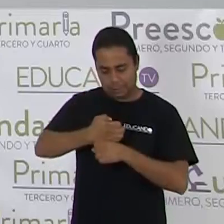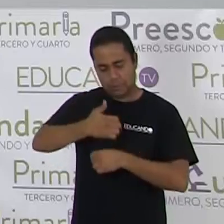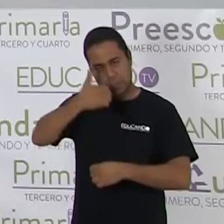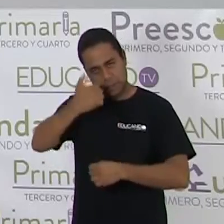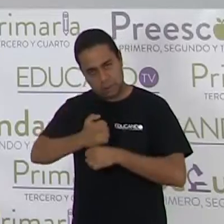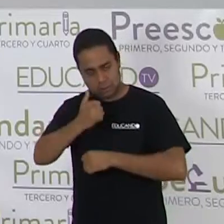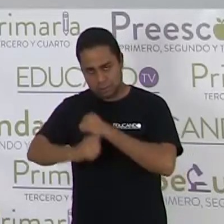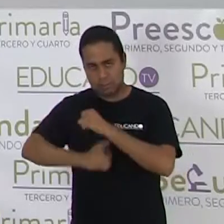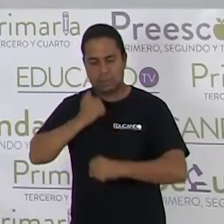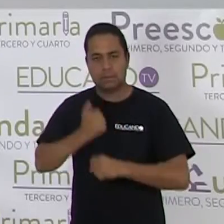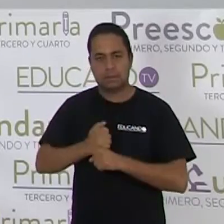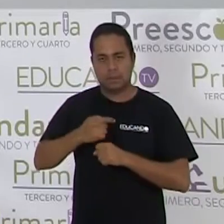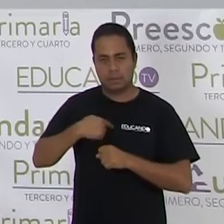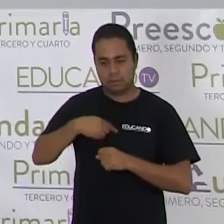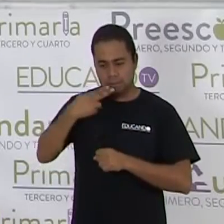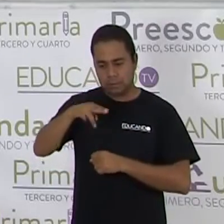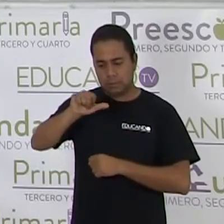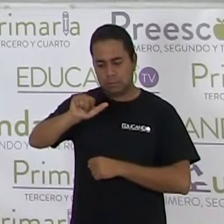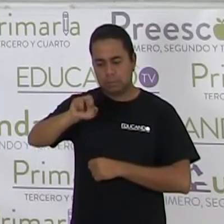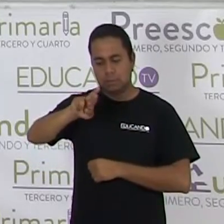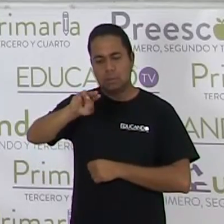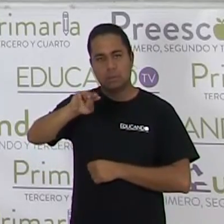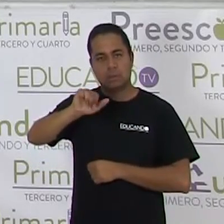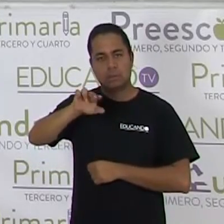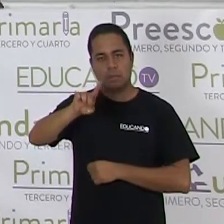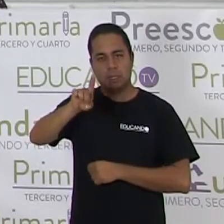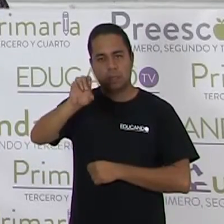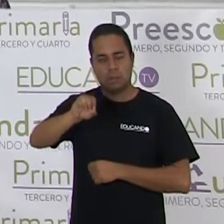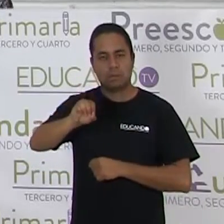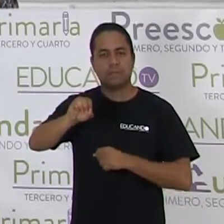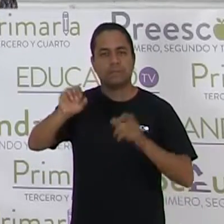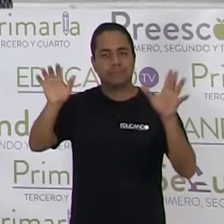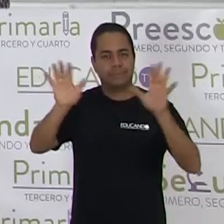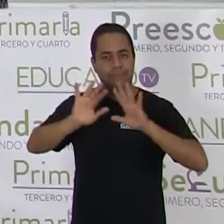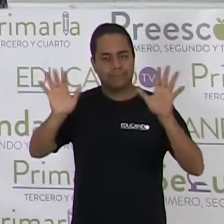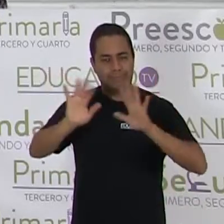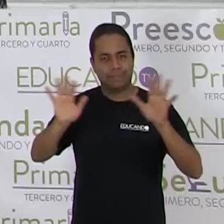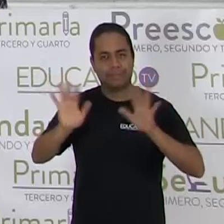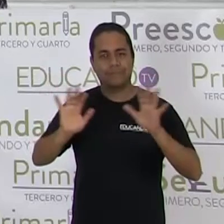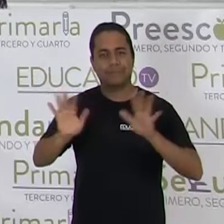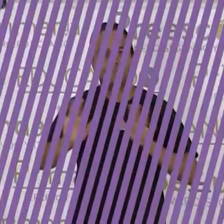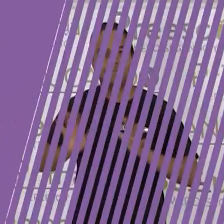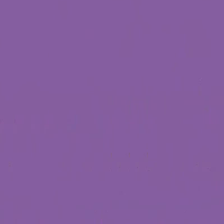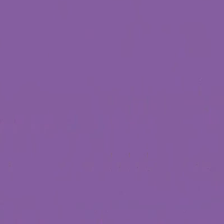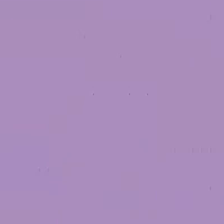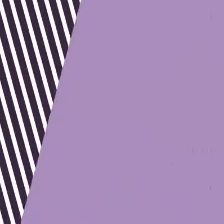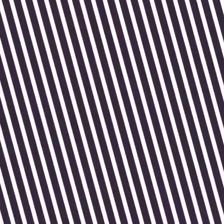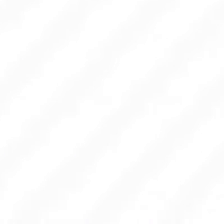sexto año. Mi nombre es Armando Mendoza. Adiós.